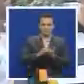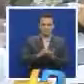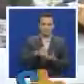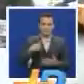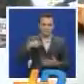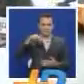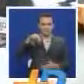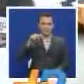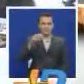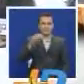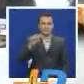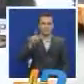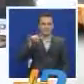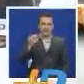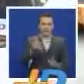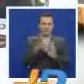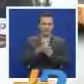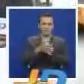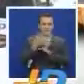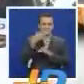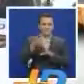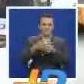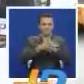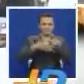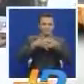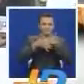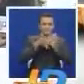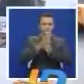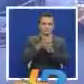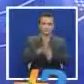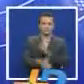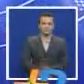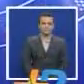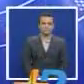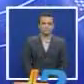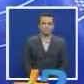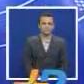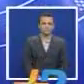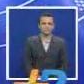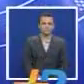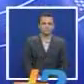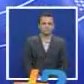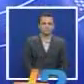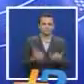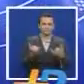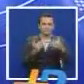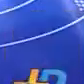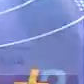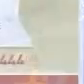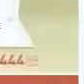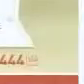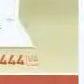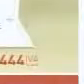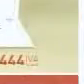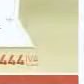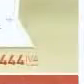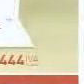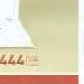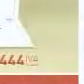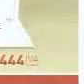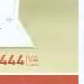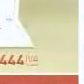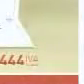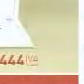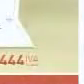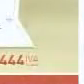informó Natalia Vinasco para Más Pacífico, donde la región es noticia. Natalia, gracias. Y la siguiente es una mención comercial. Este mes